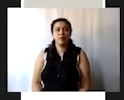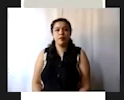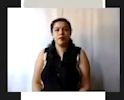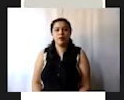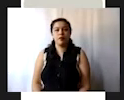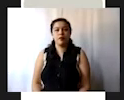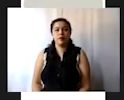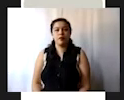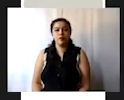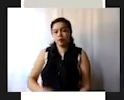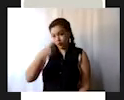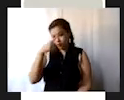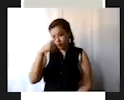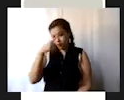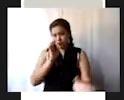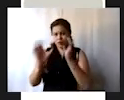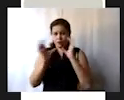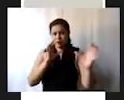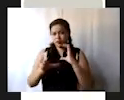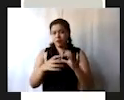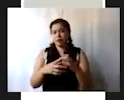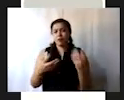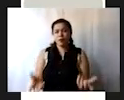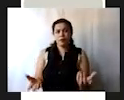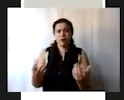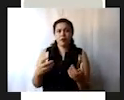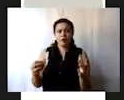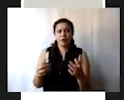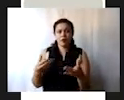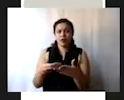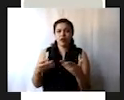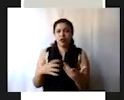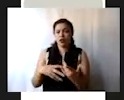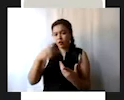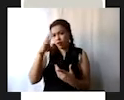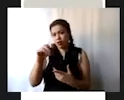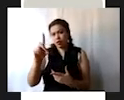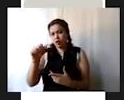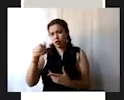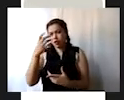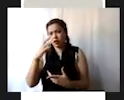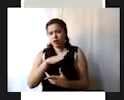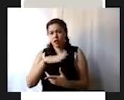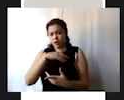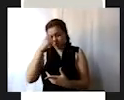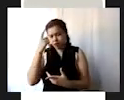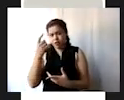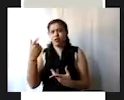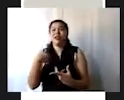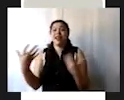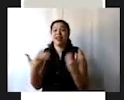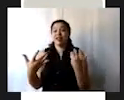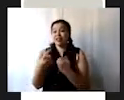de comunicación con los que cuento actualmente para dar a conocer los ODS, qué debe hacerse